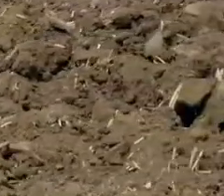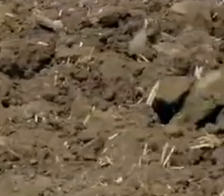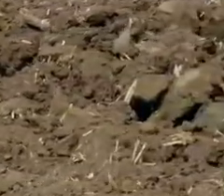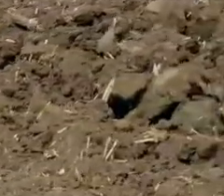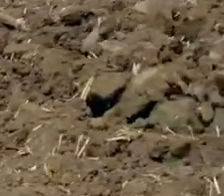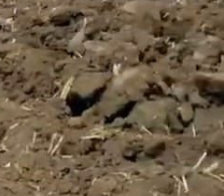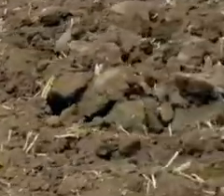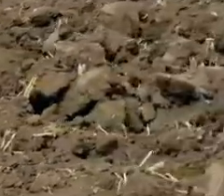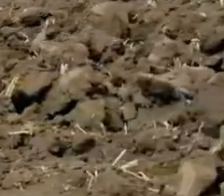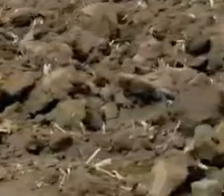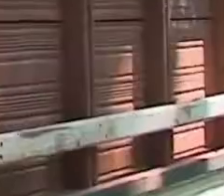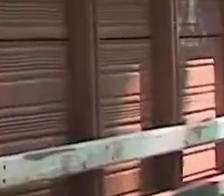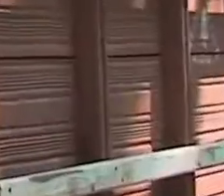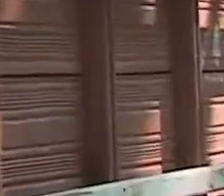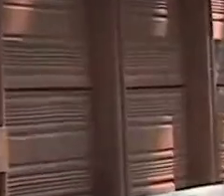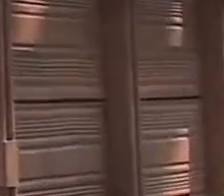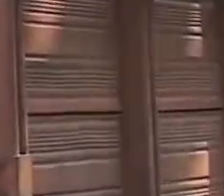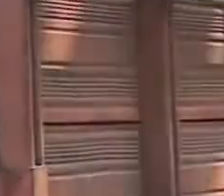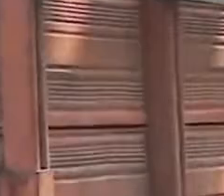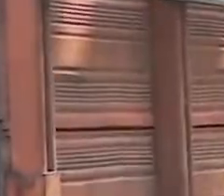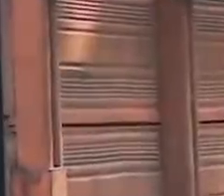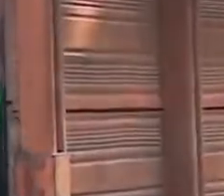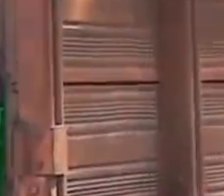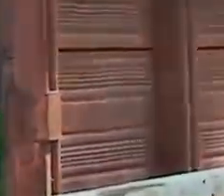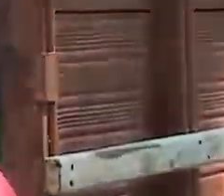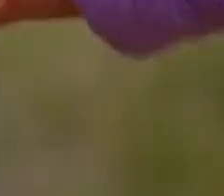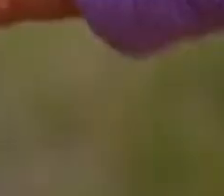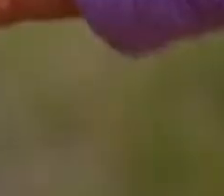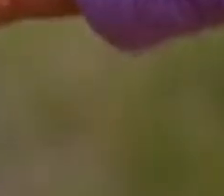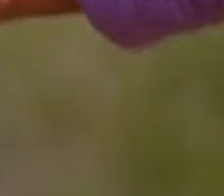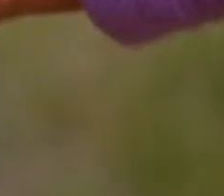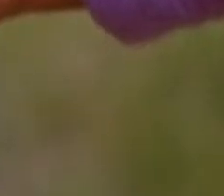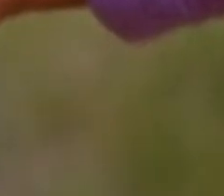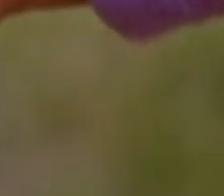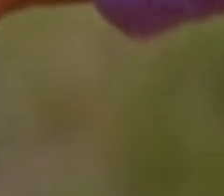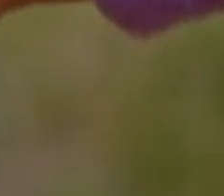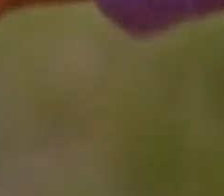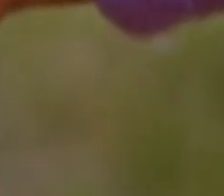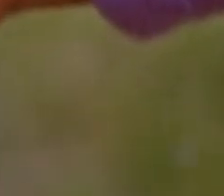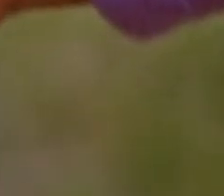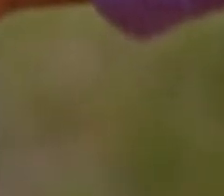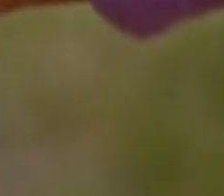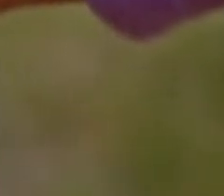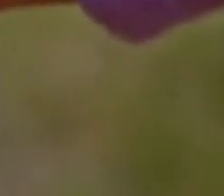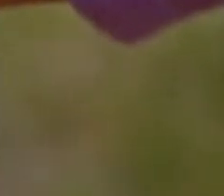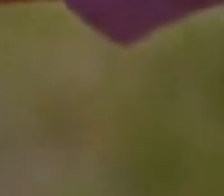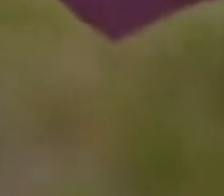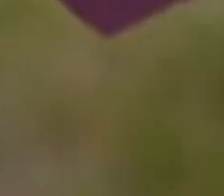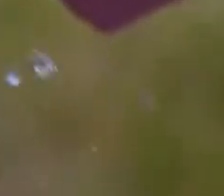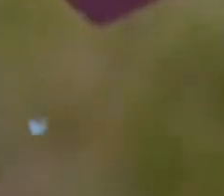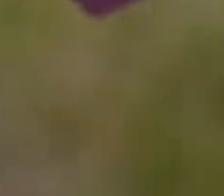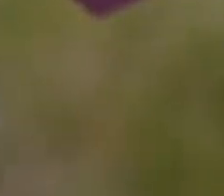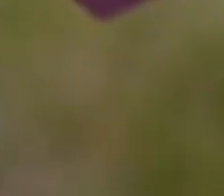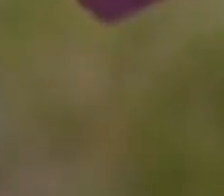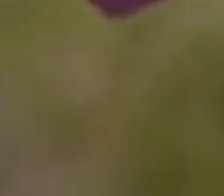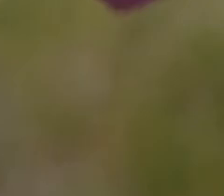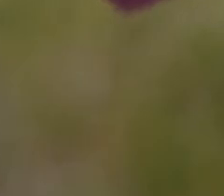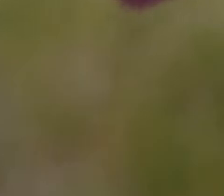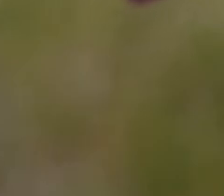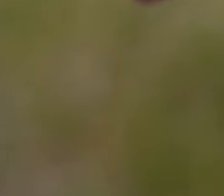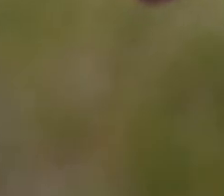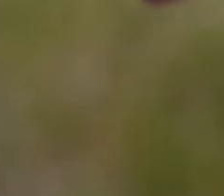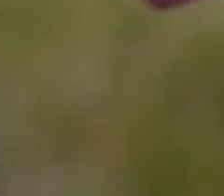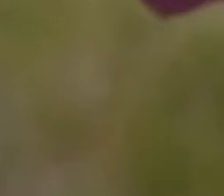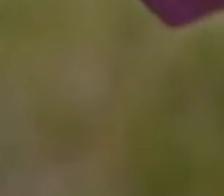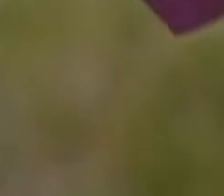importantes brechas de acceso a servicios, mercados y recursos. Todo esto ocurre en un difícil y cambiante